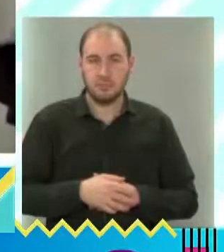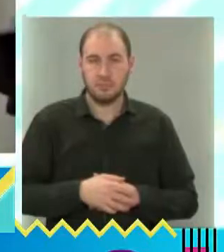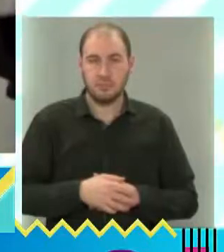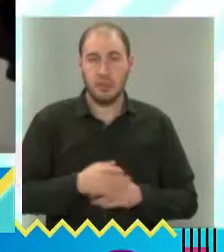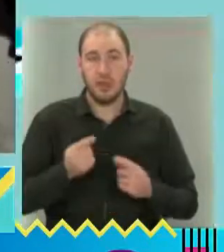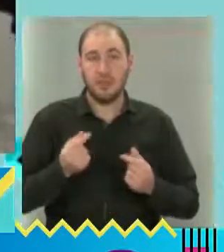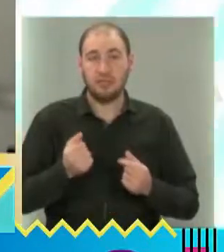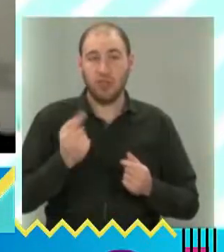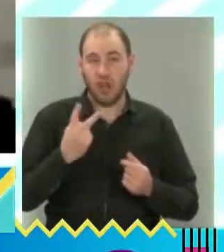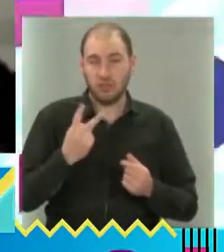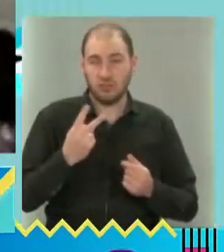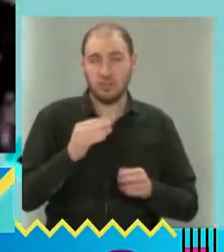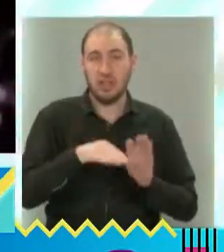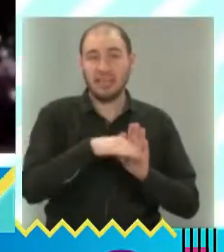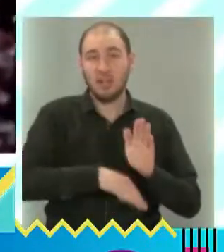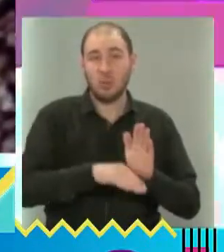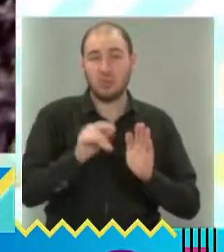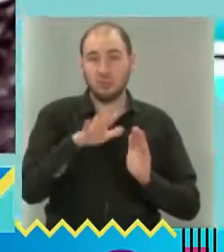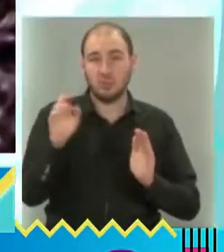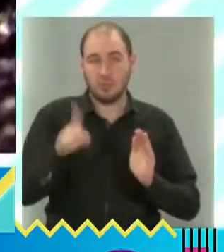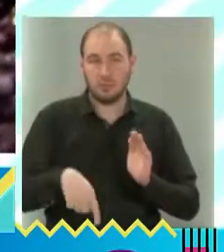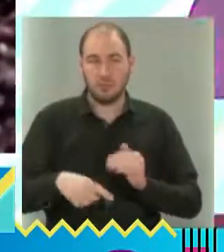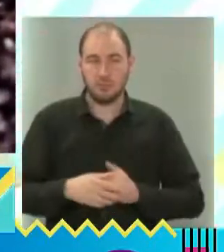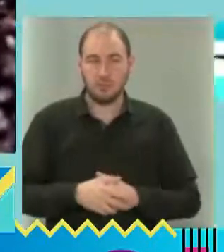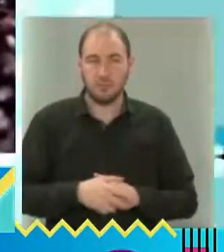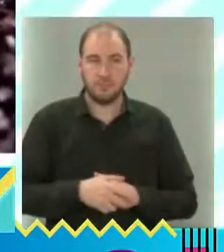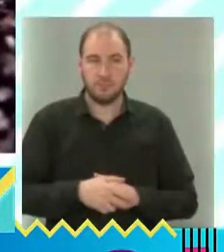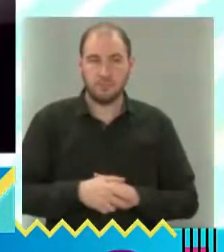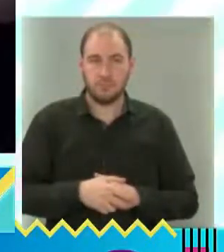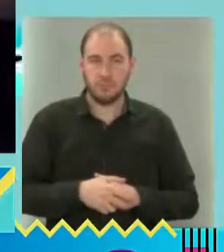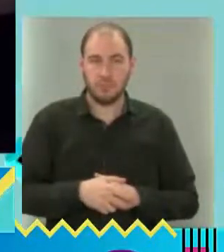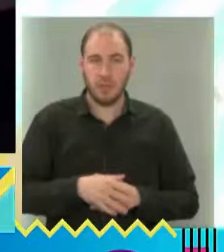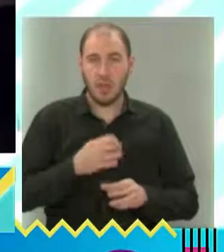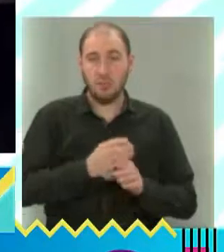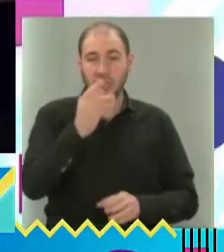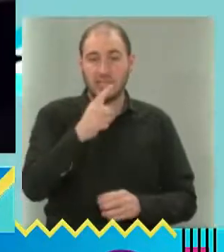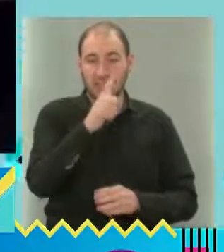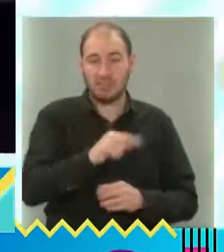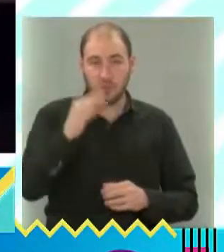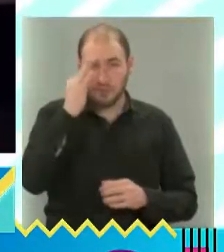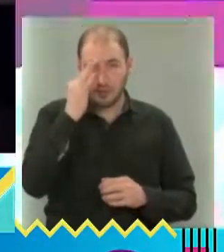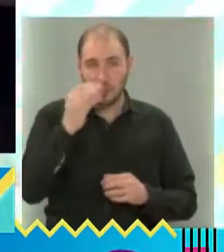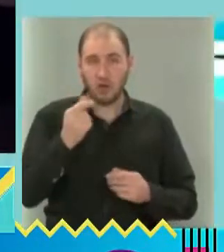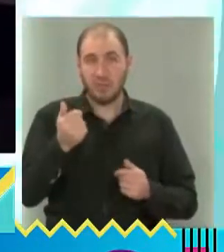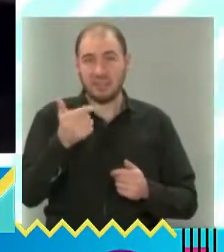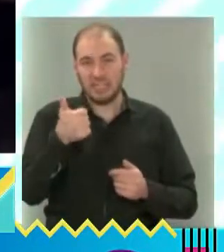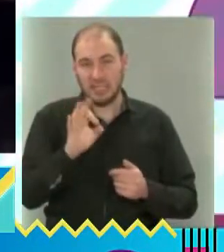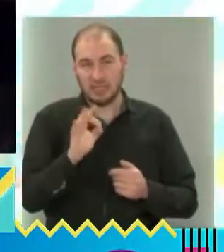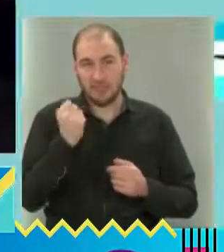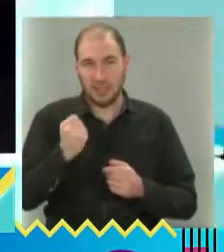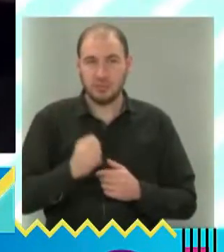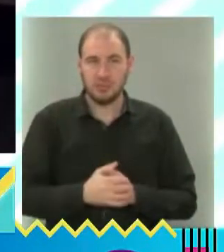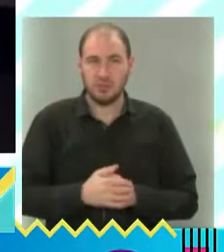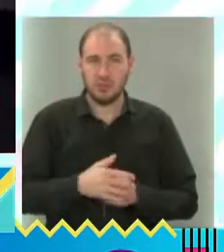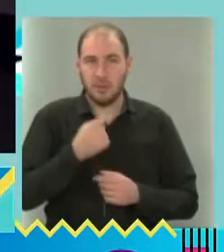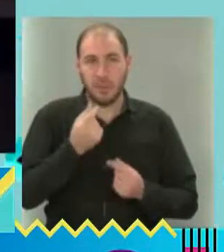al precio de 2, o sea que el descuento era el 50%. Claro. O sea, una botella que valía 120 la podía vender a 60 y no